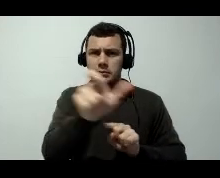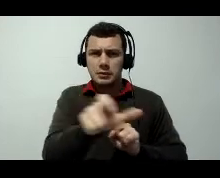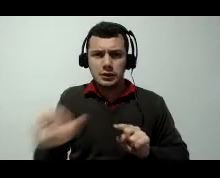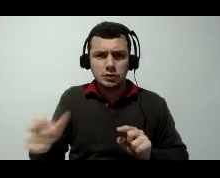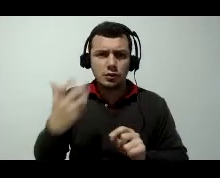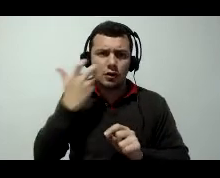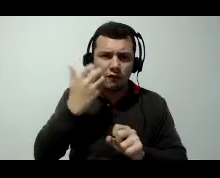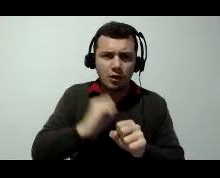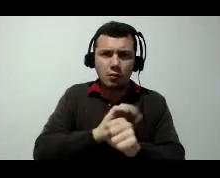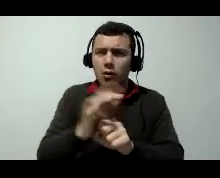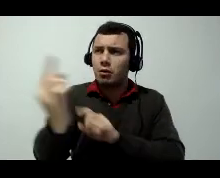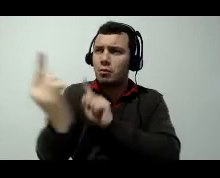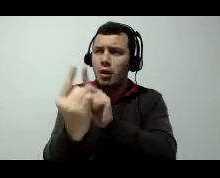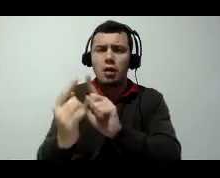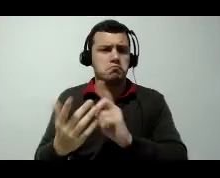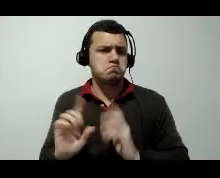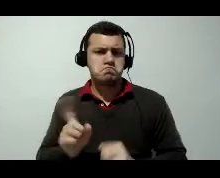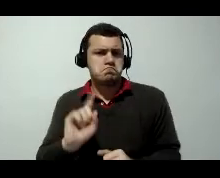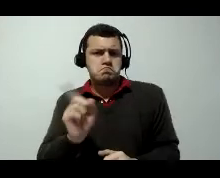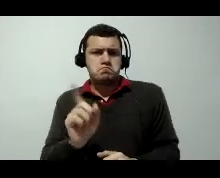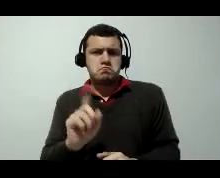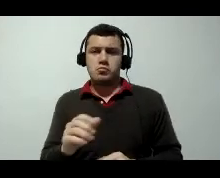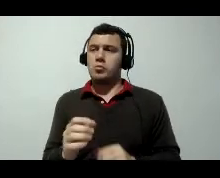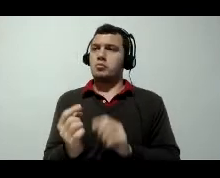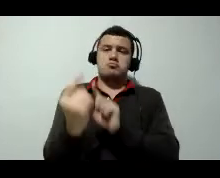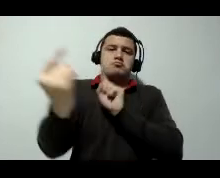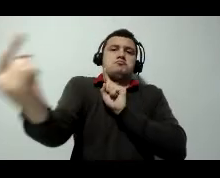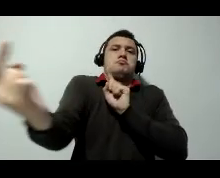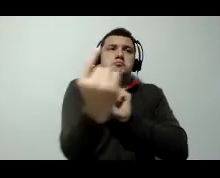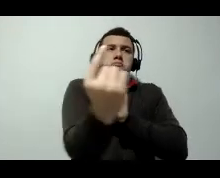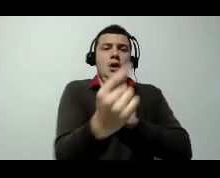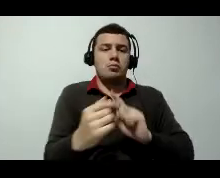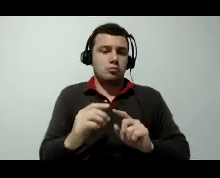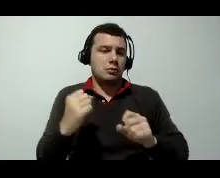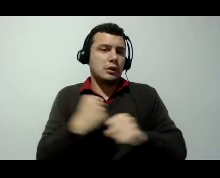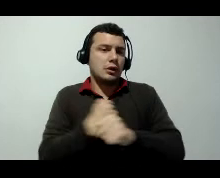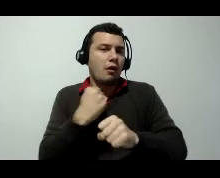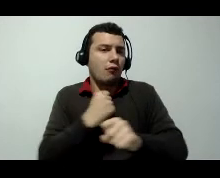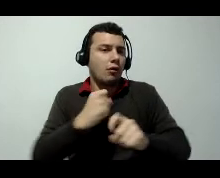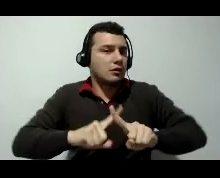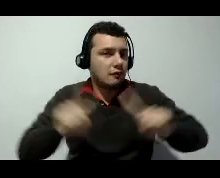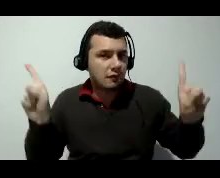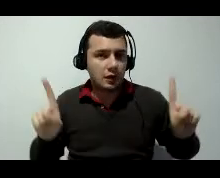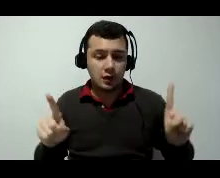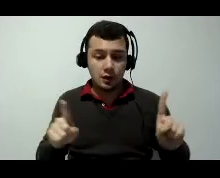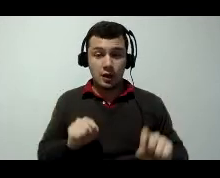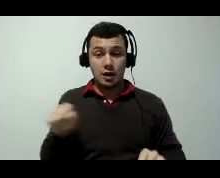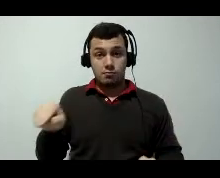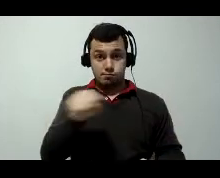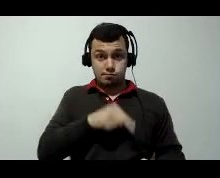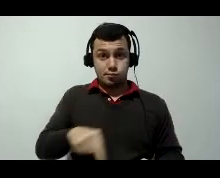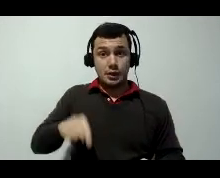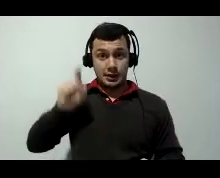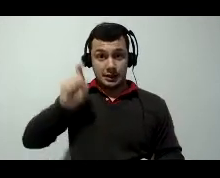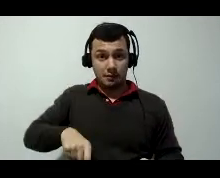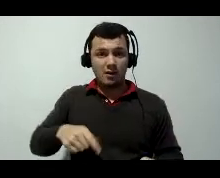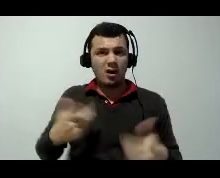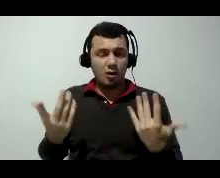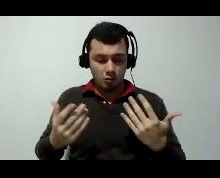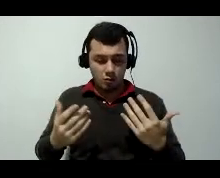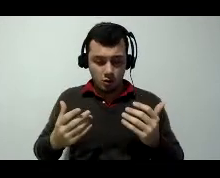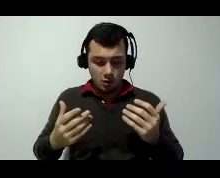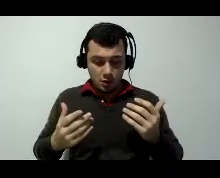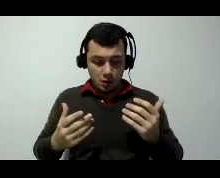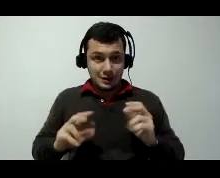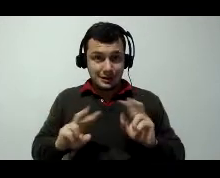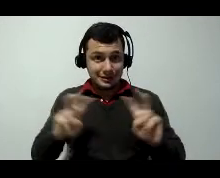ni acompañantes, durante su estancia en esos lugares no se va a requerir el uso de elementos de